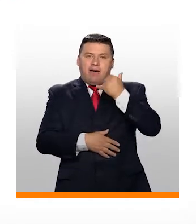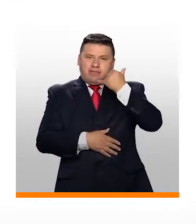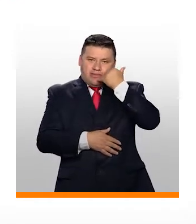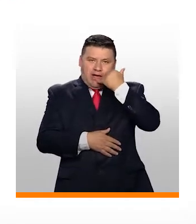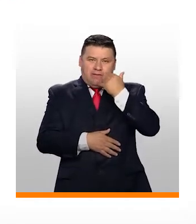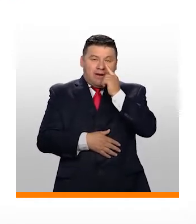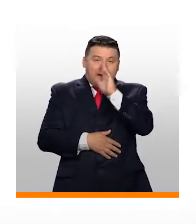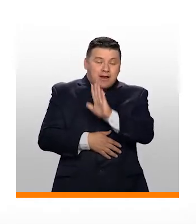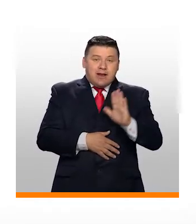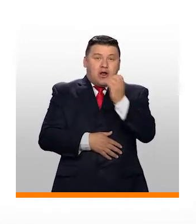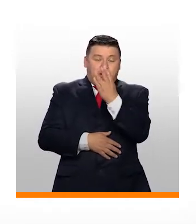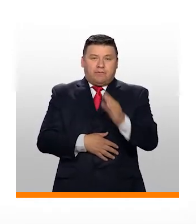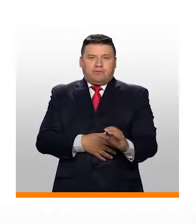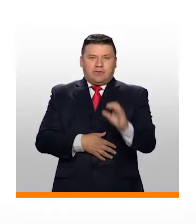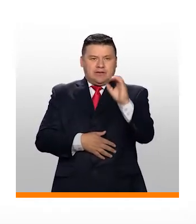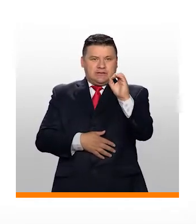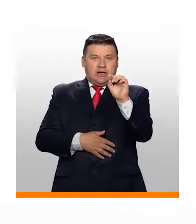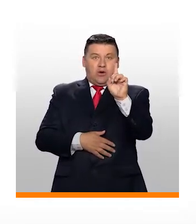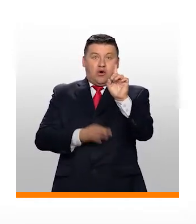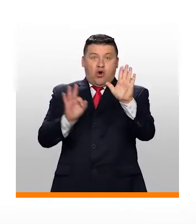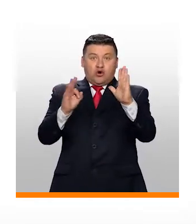pueden comunicarse a la línea nacional